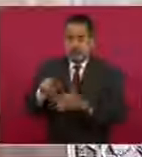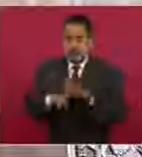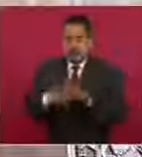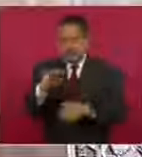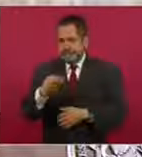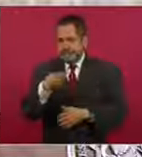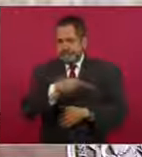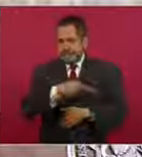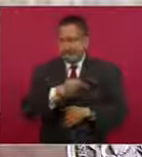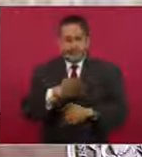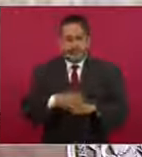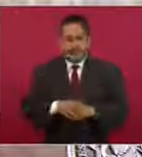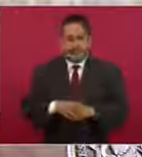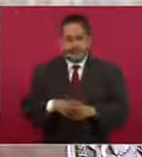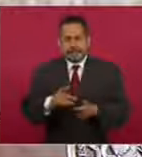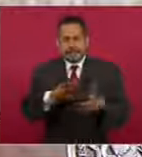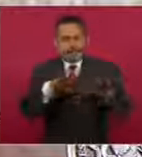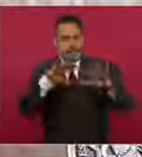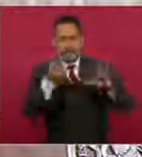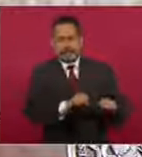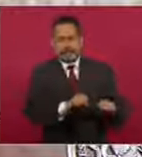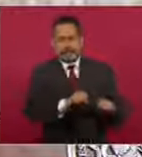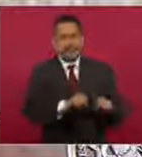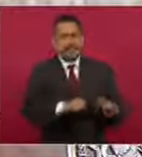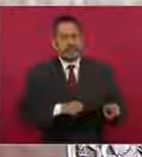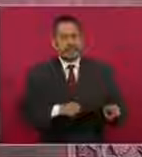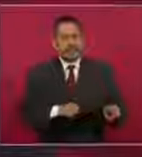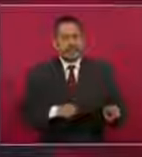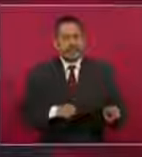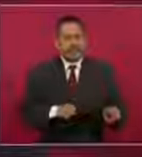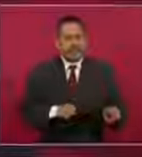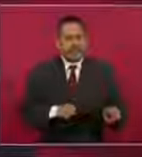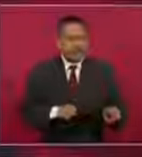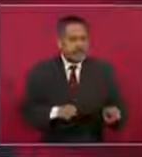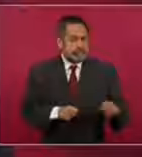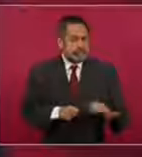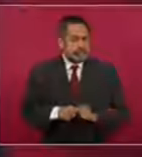este caso, una detención de un